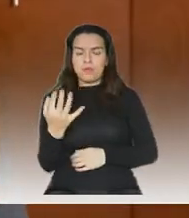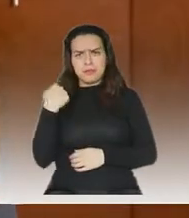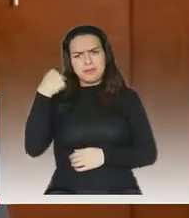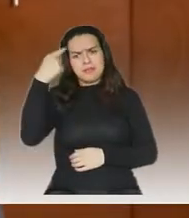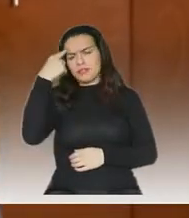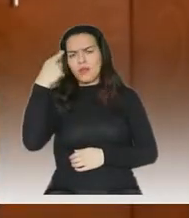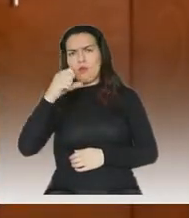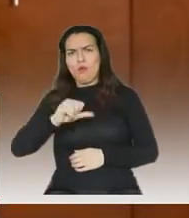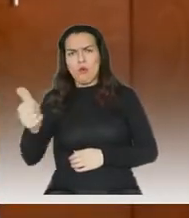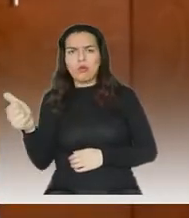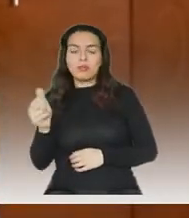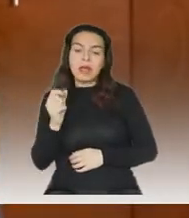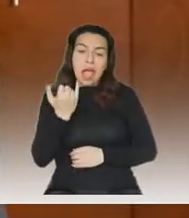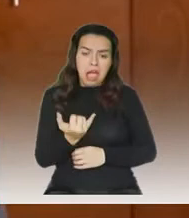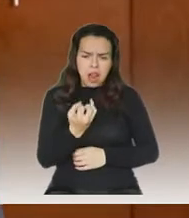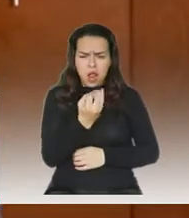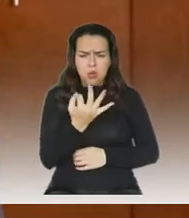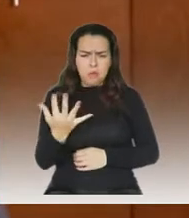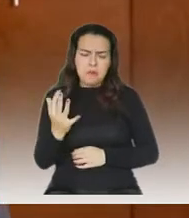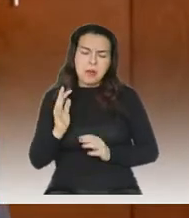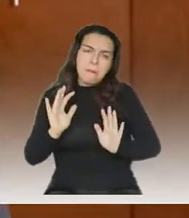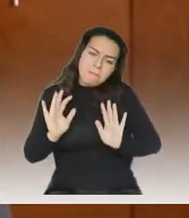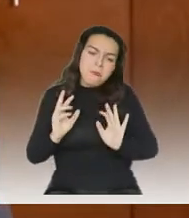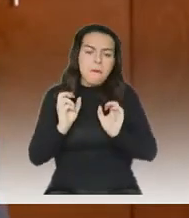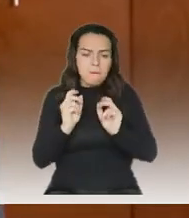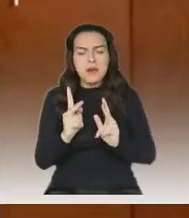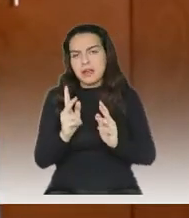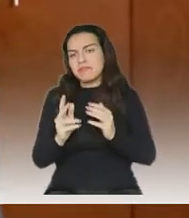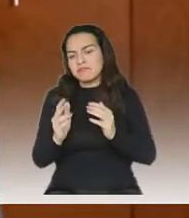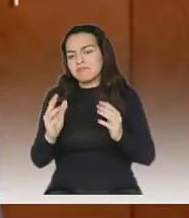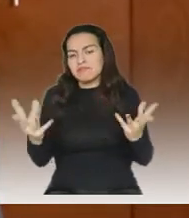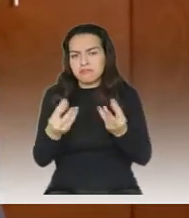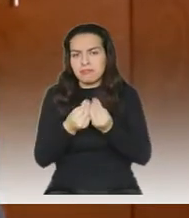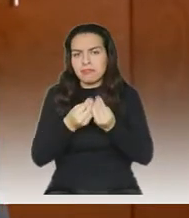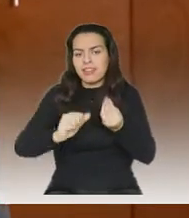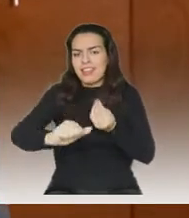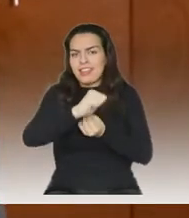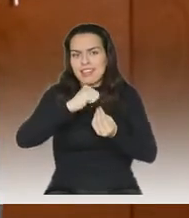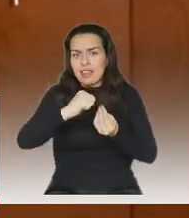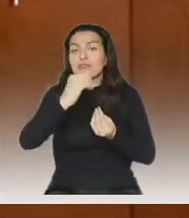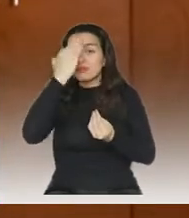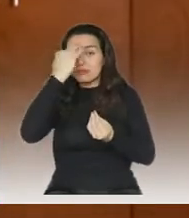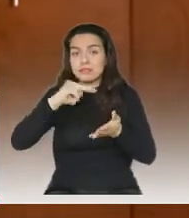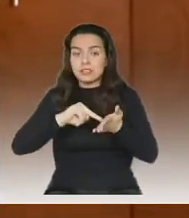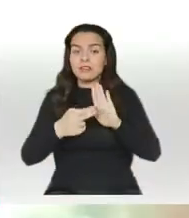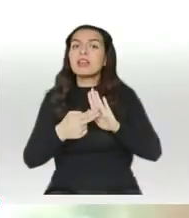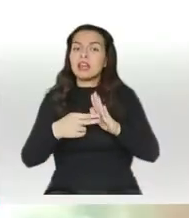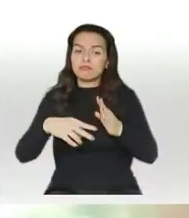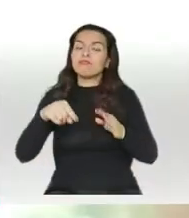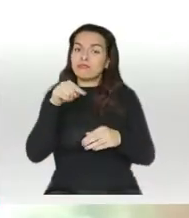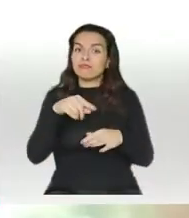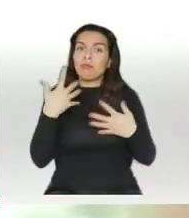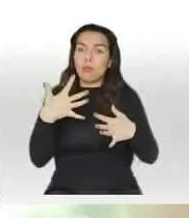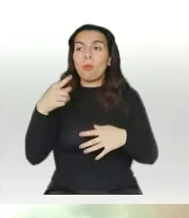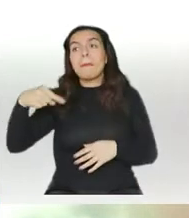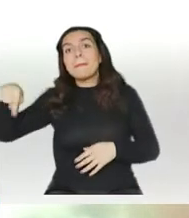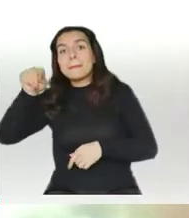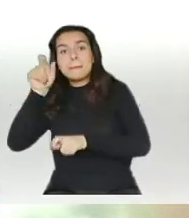números justificamos la Liga Profesional Femenina, porque muestra que ha sido lo suficientemente atractiva para el público. Es